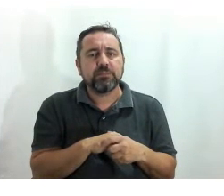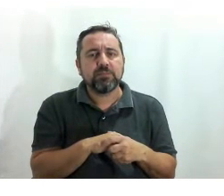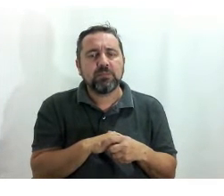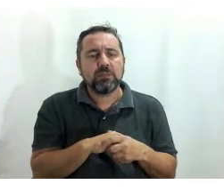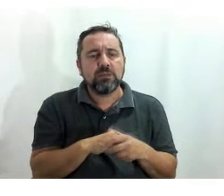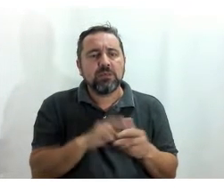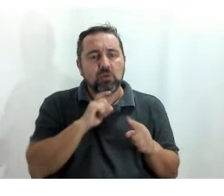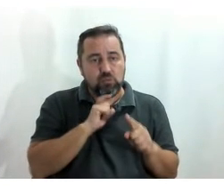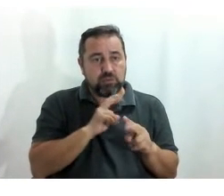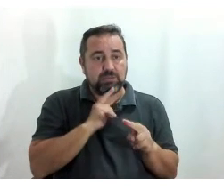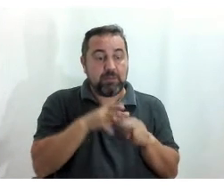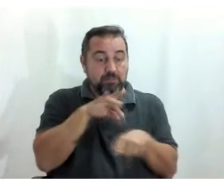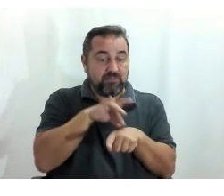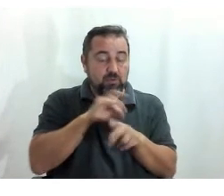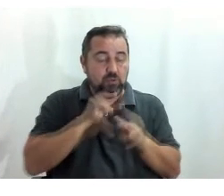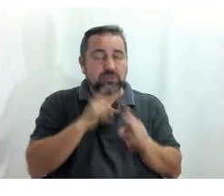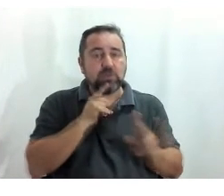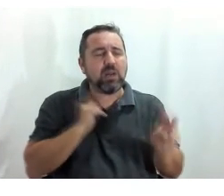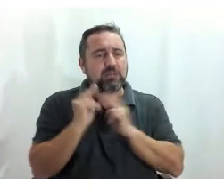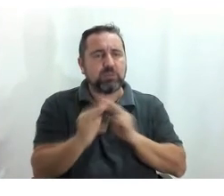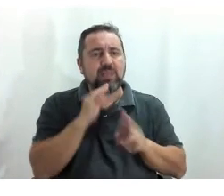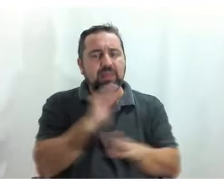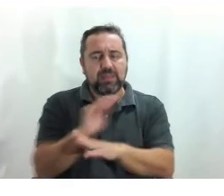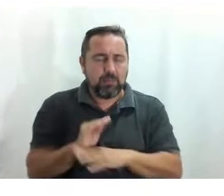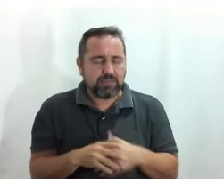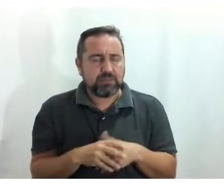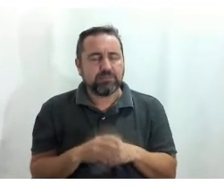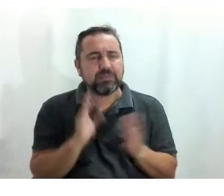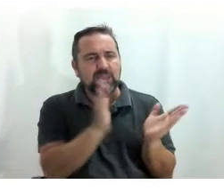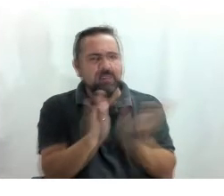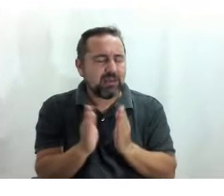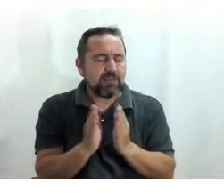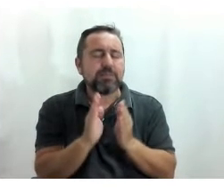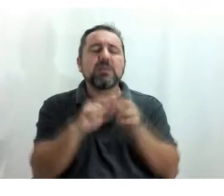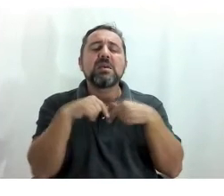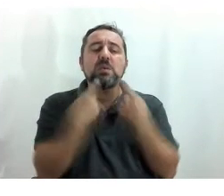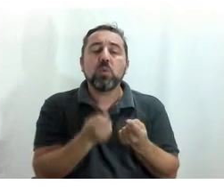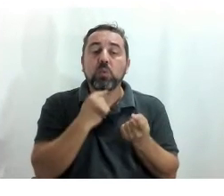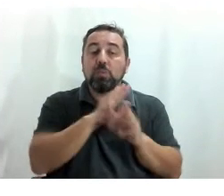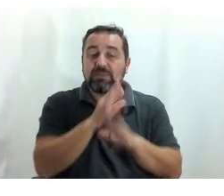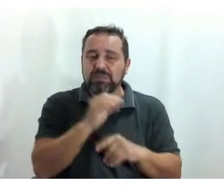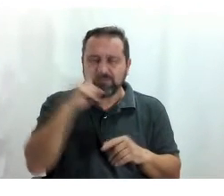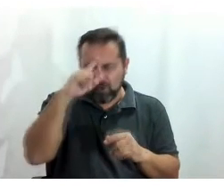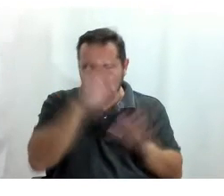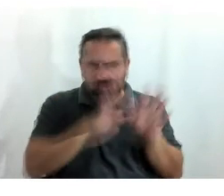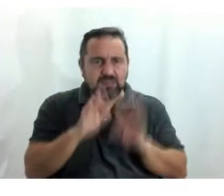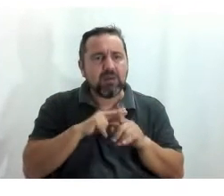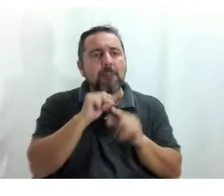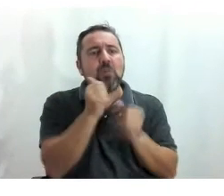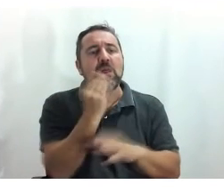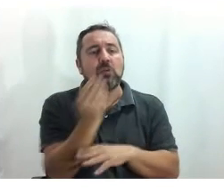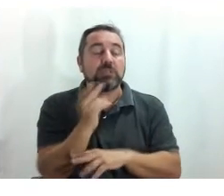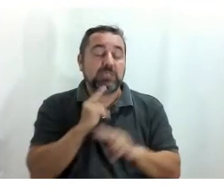de mecanismo patológico como de respuesta a las terapias. Y por último, el grado mayor de complejidad serían los modelos